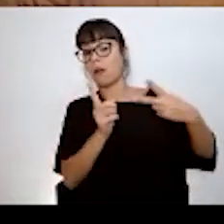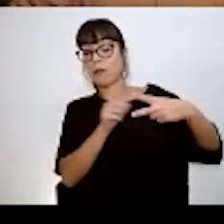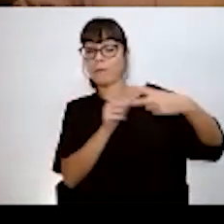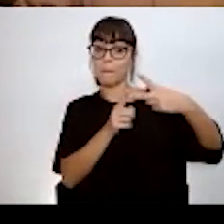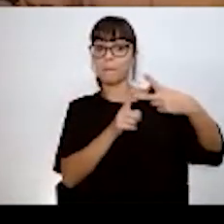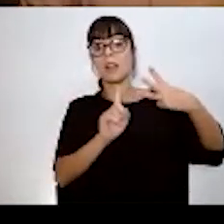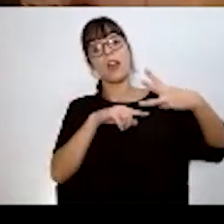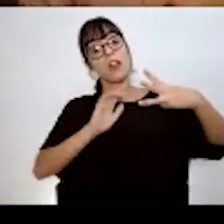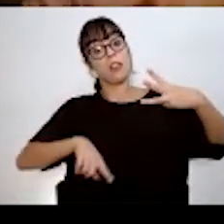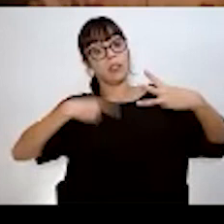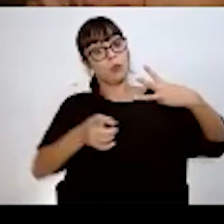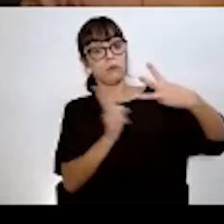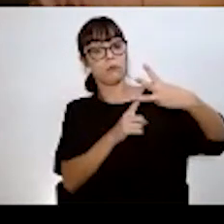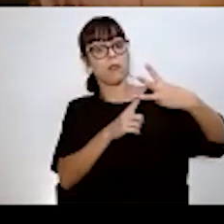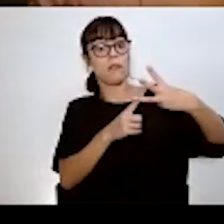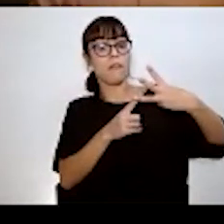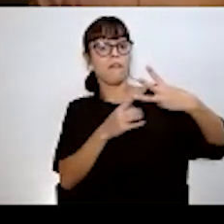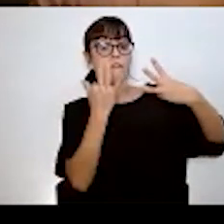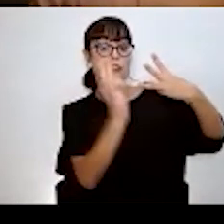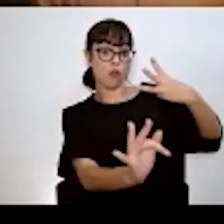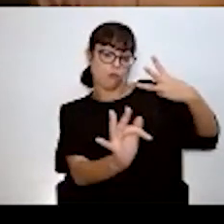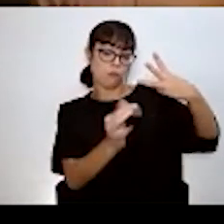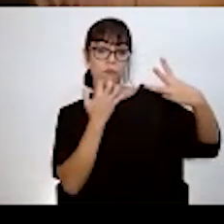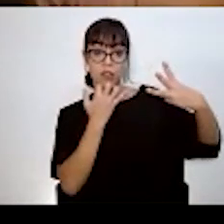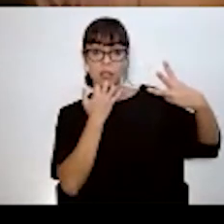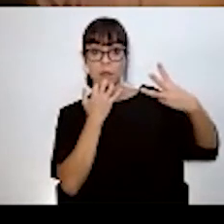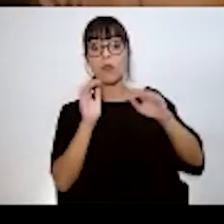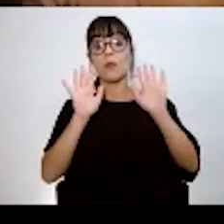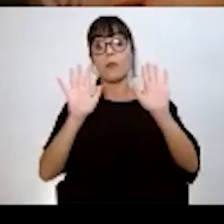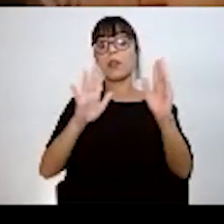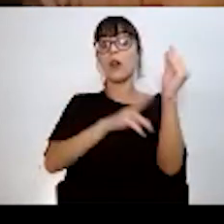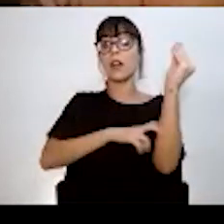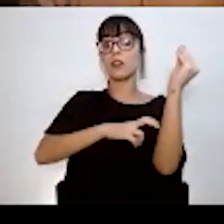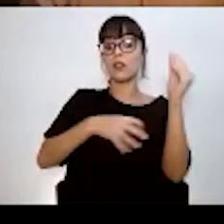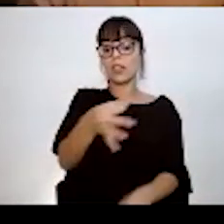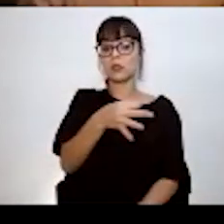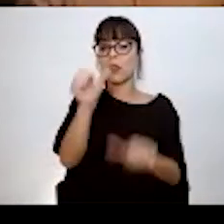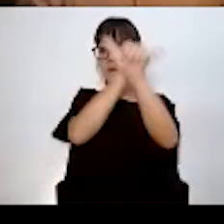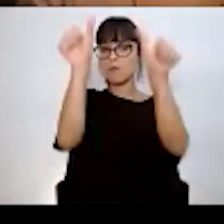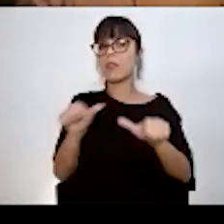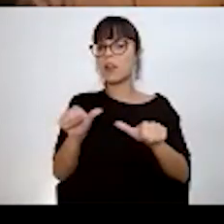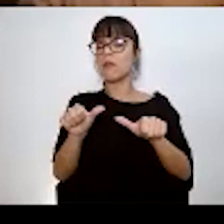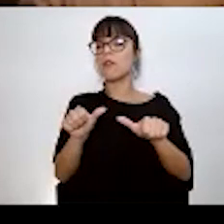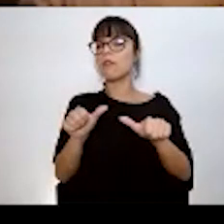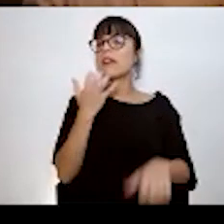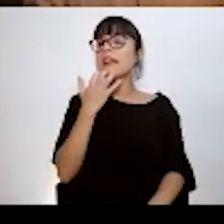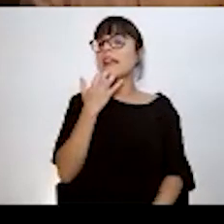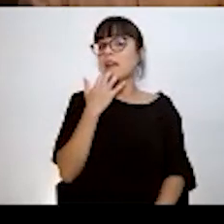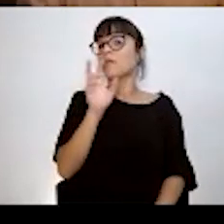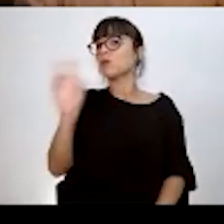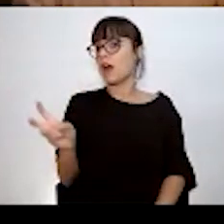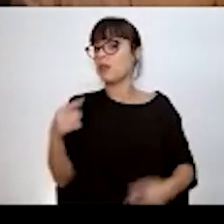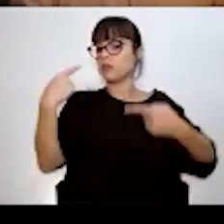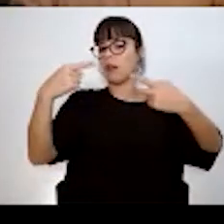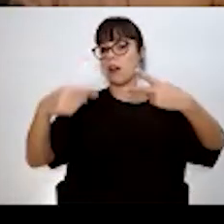convierta en un poblamiento estable. Pero en los modelos de arqueología insular nos encontramos con diferentes ejemplos de esta naturaleza.